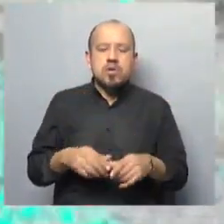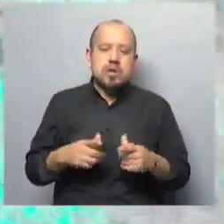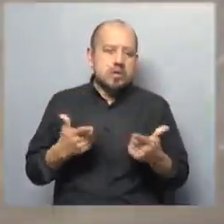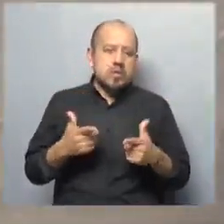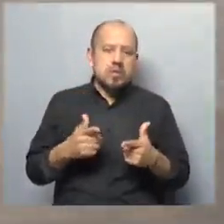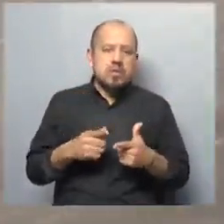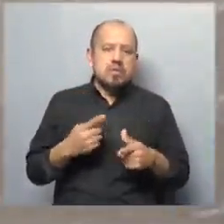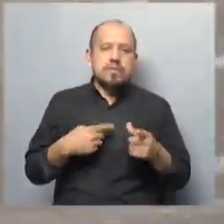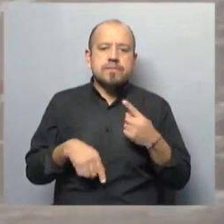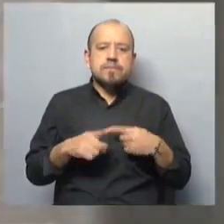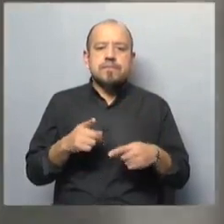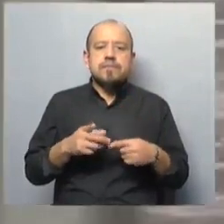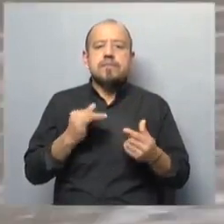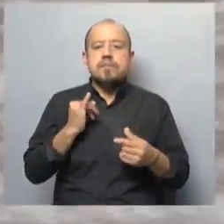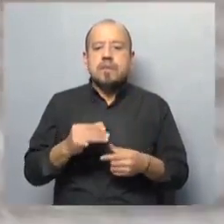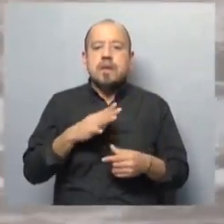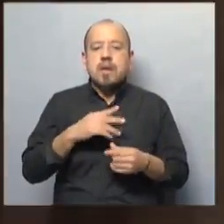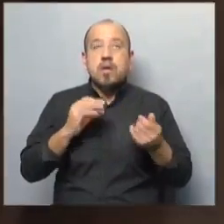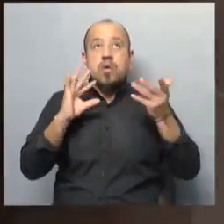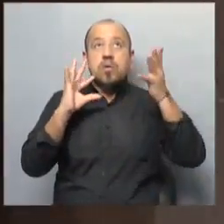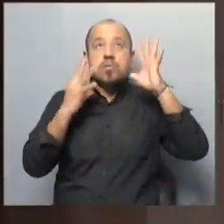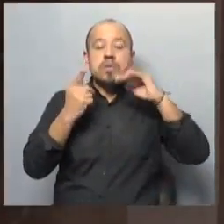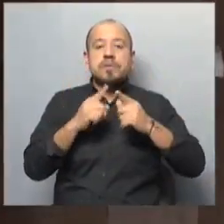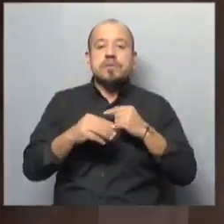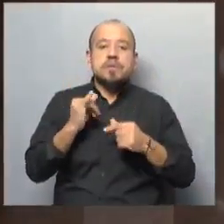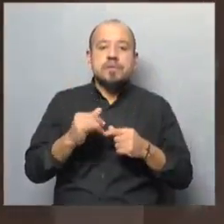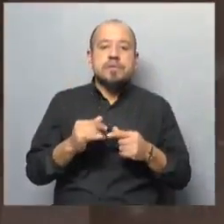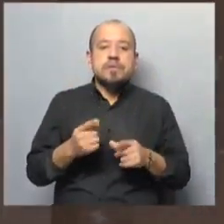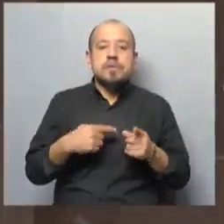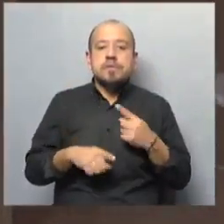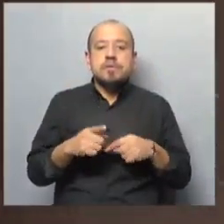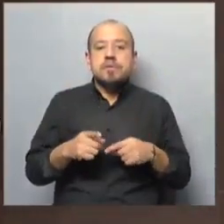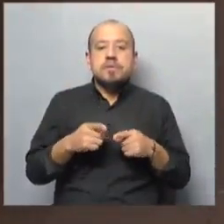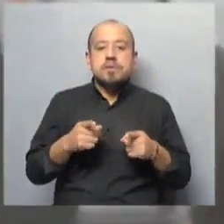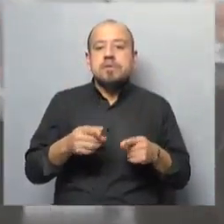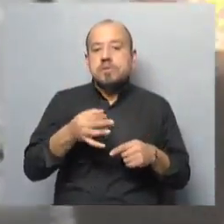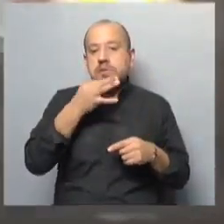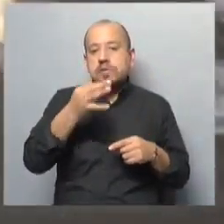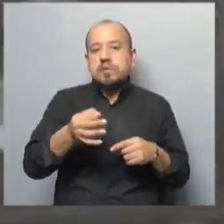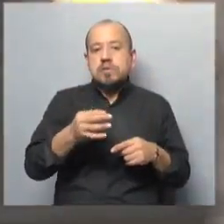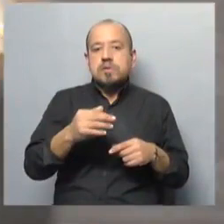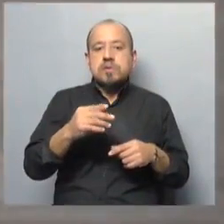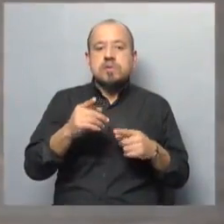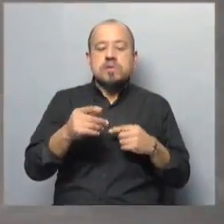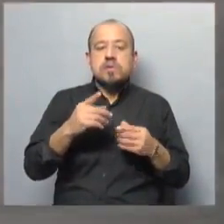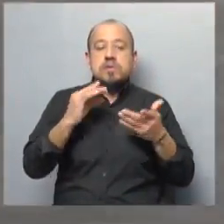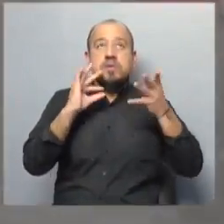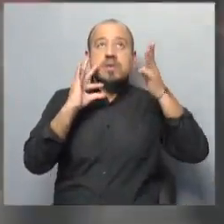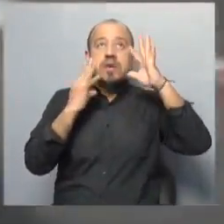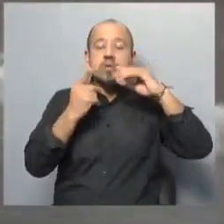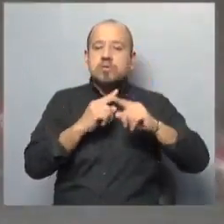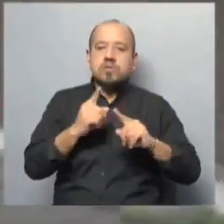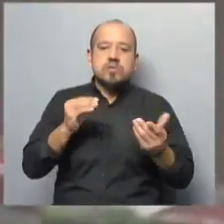previos. Entonces, sí va a haber una tormenta, va a desmejorar las condiciones del tiempo, pero bueno, ese dicho popular del temporal de Santa Rosa no estaría